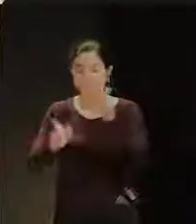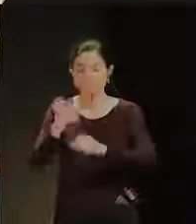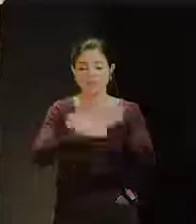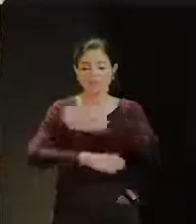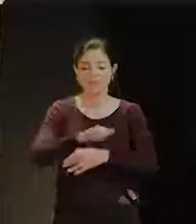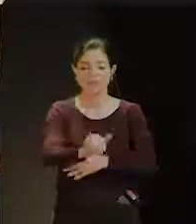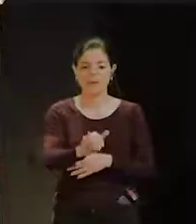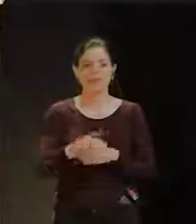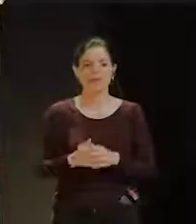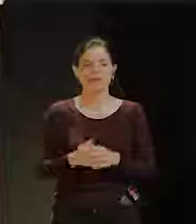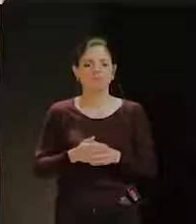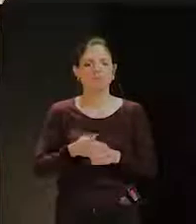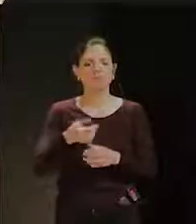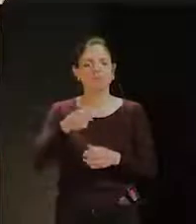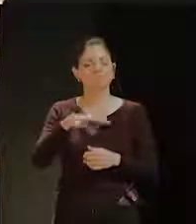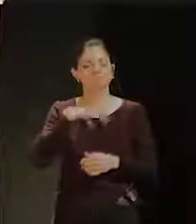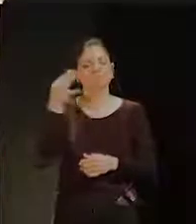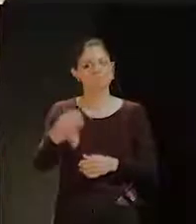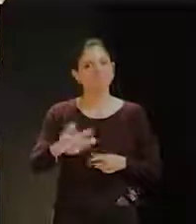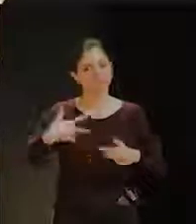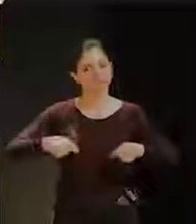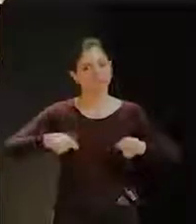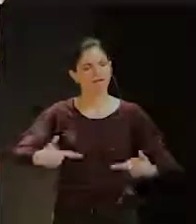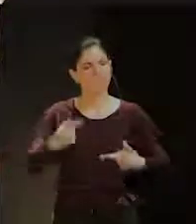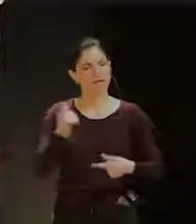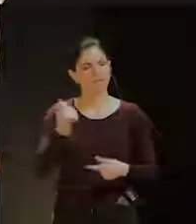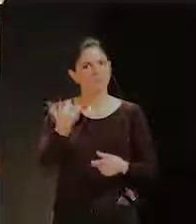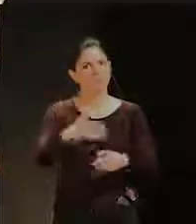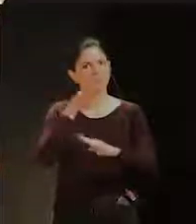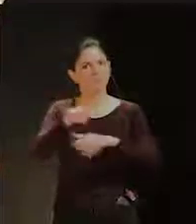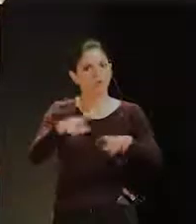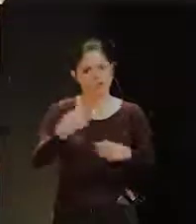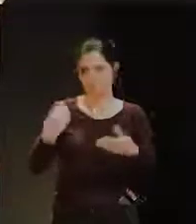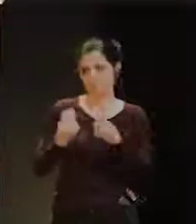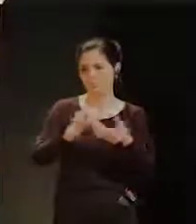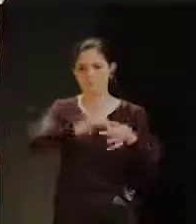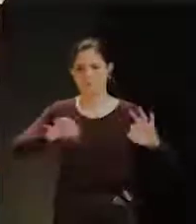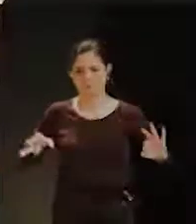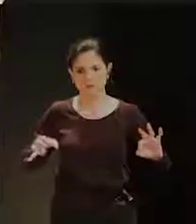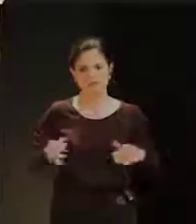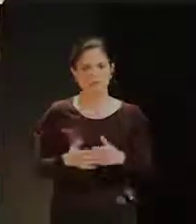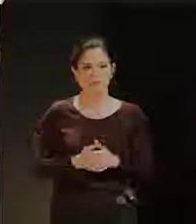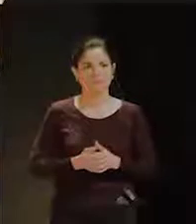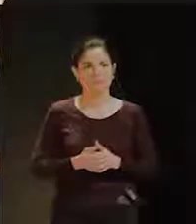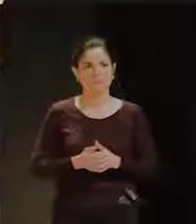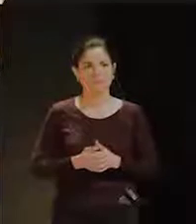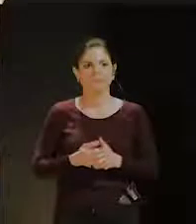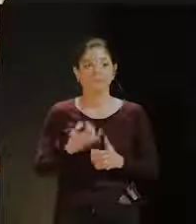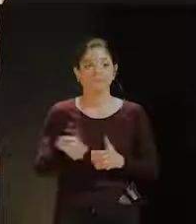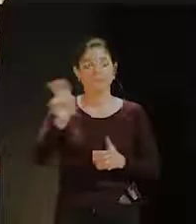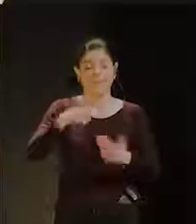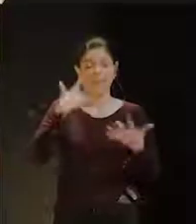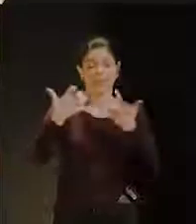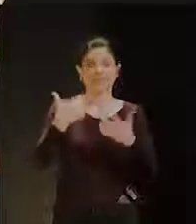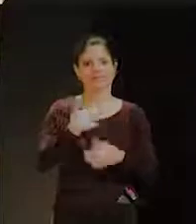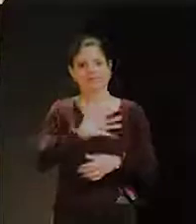con discapacidad están dispuestos a gastar su dinero para ir a conciertos con sus amigos. Y también